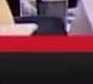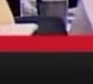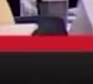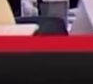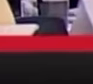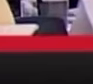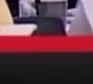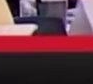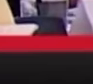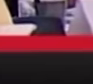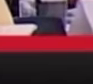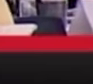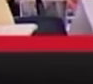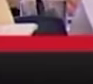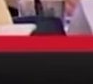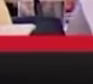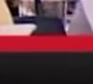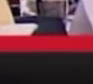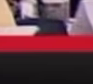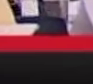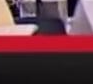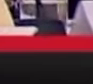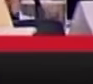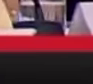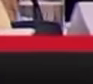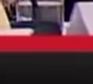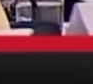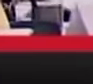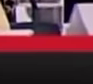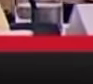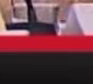Entonces ese elemento es importante. Una interrupción del congresista.